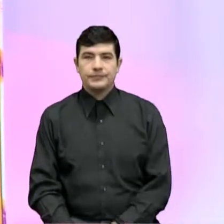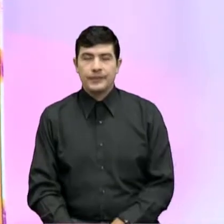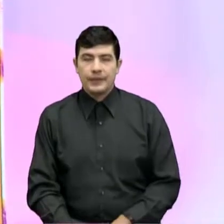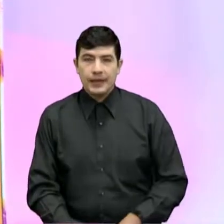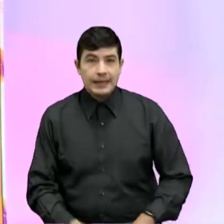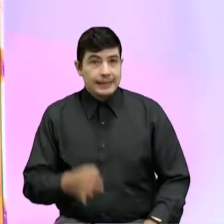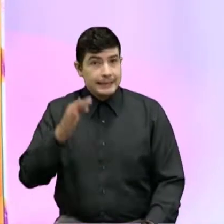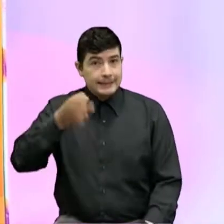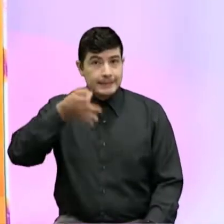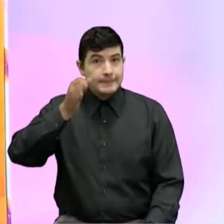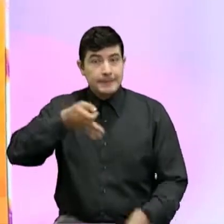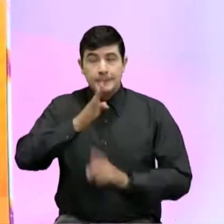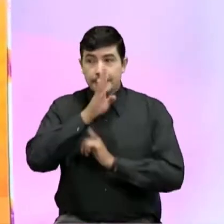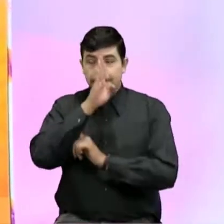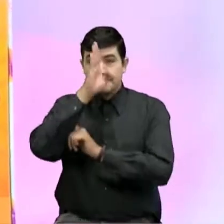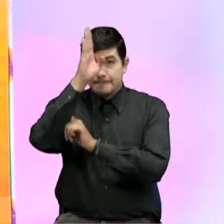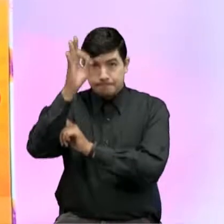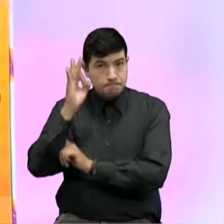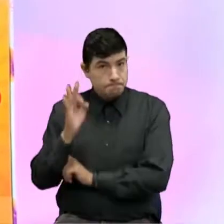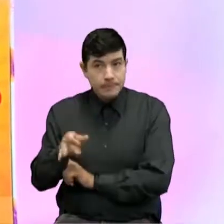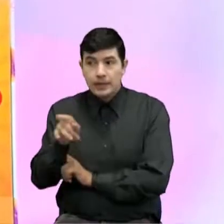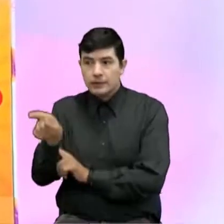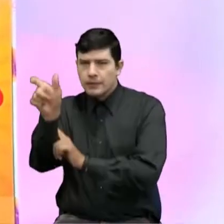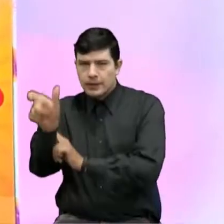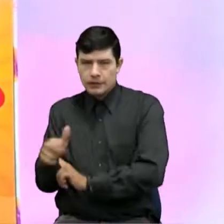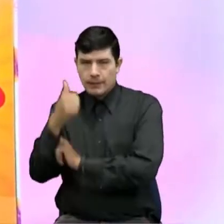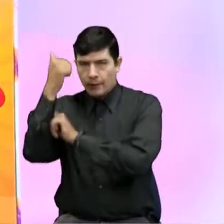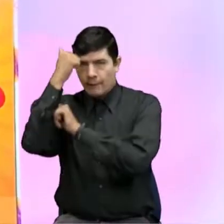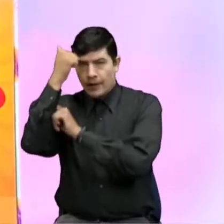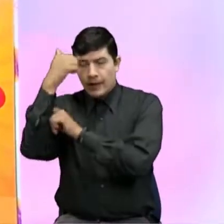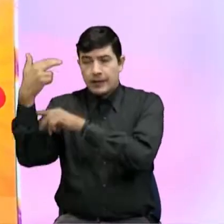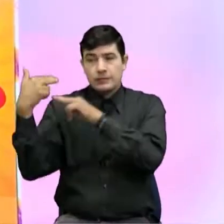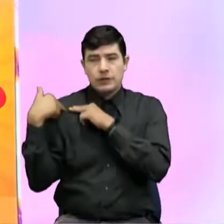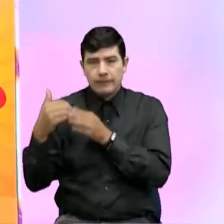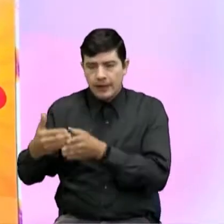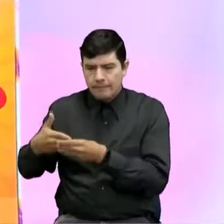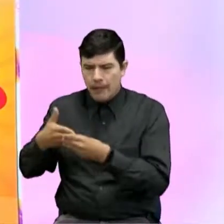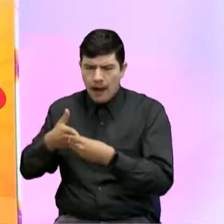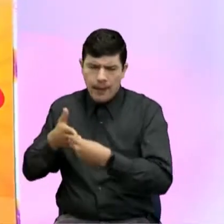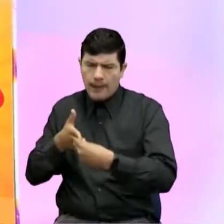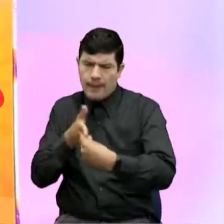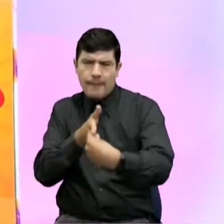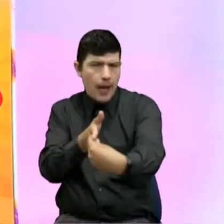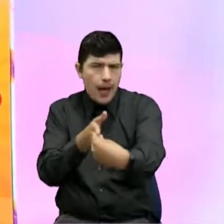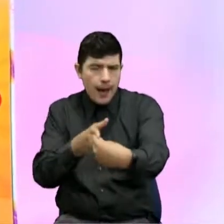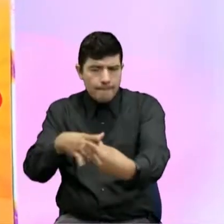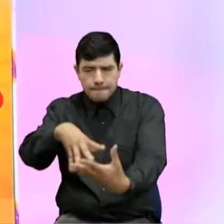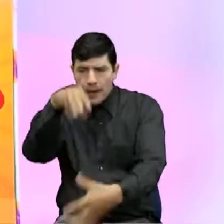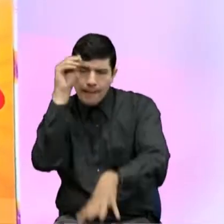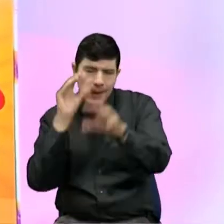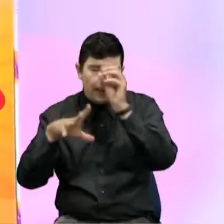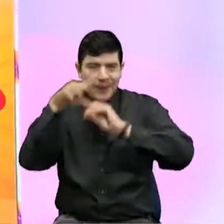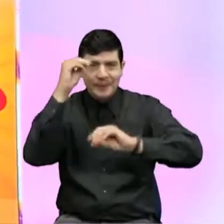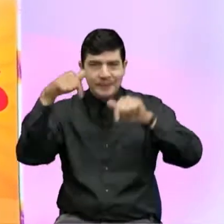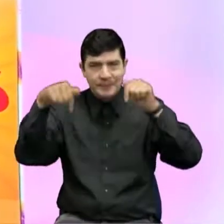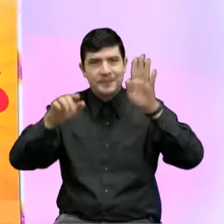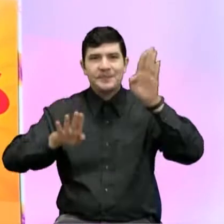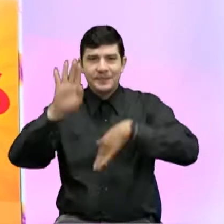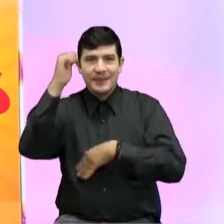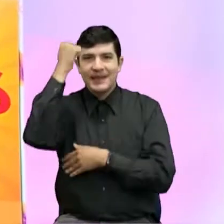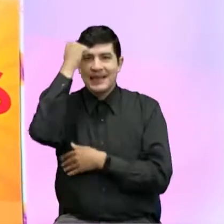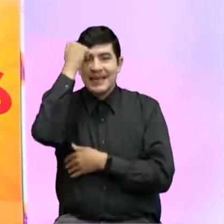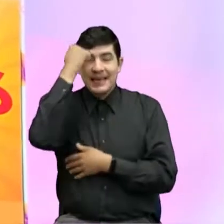Cada clase tiene un profe fantástico que se encarga de guiarnos en este viaje del conocimiento acá en Presente Profe, así es que